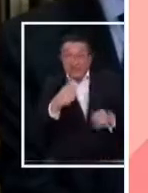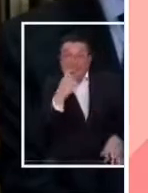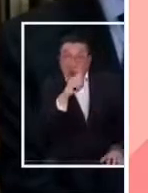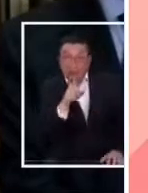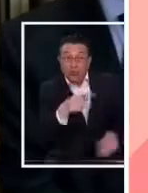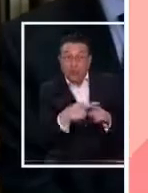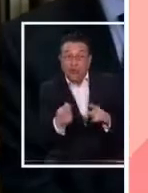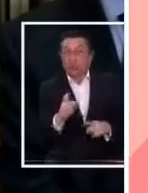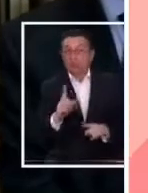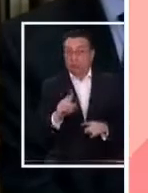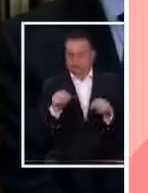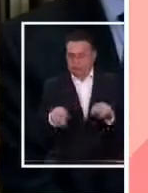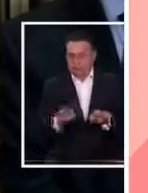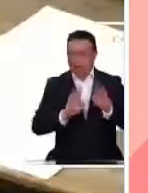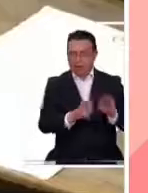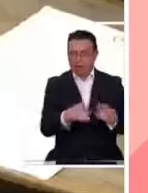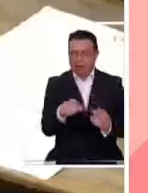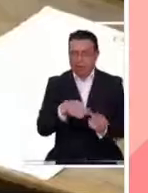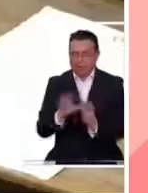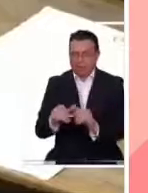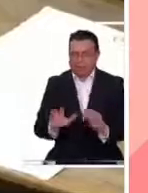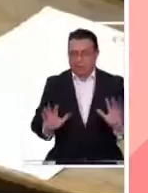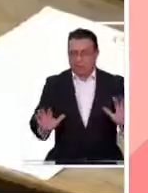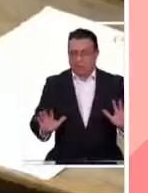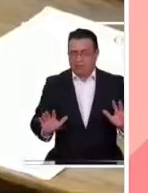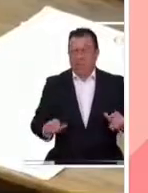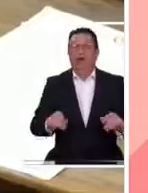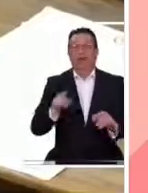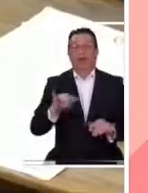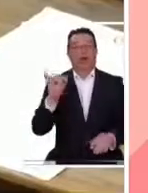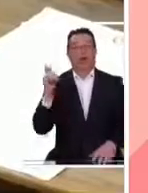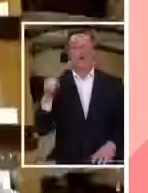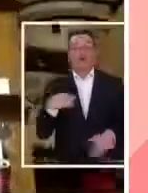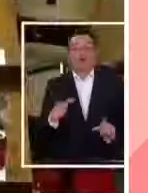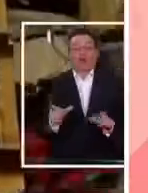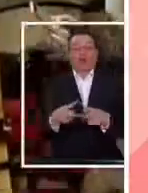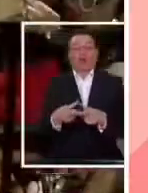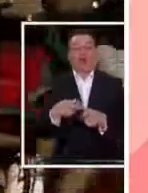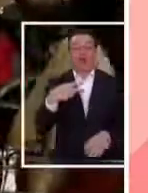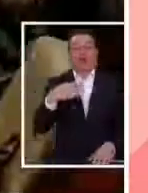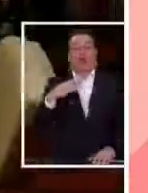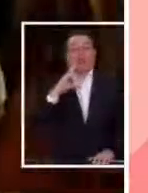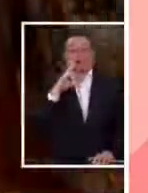Hubieron muchas familias que lo tuvieron que actualizar porque cambió su condición, quedaron desempleados, su